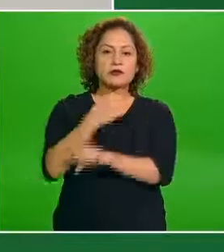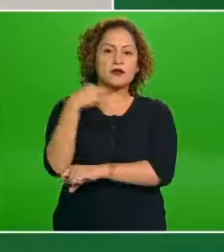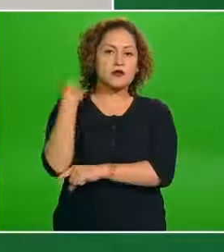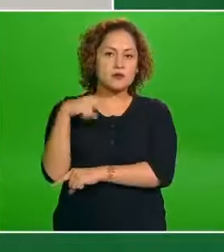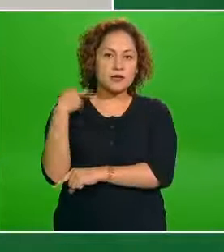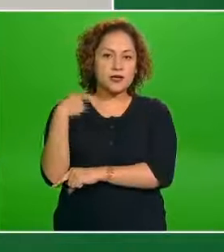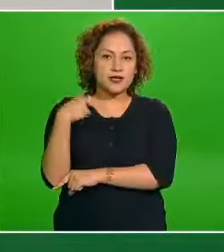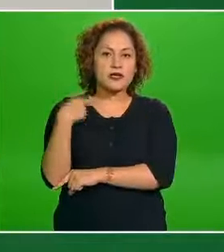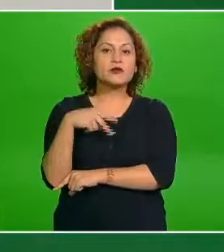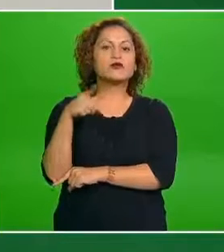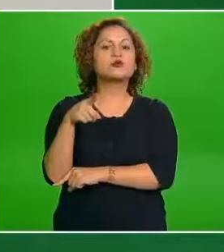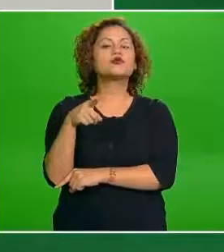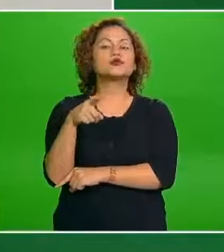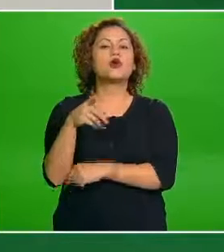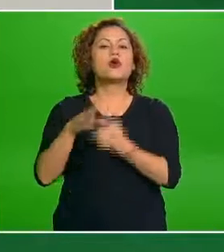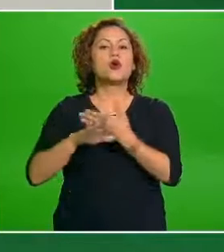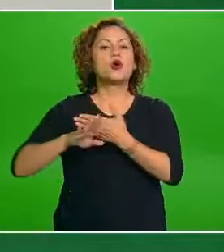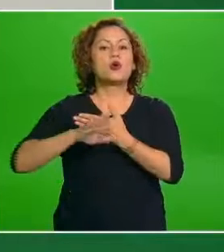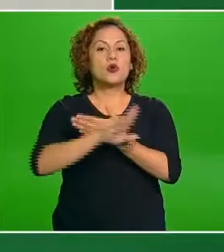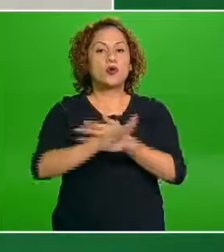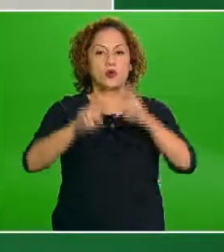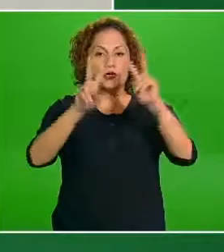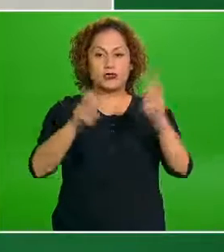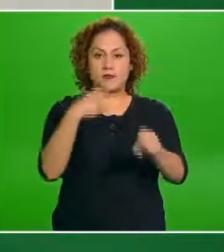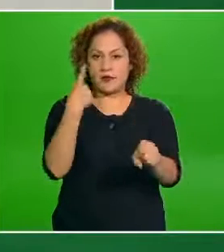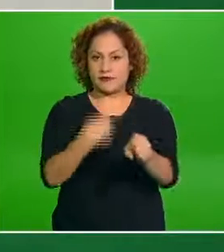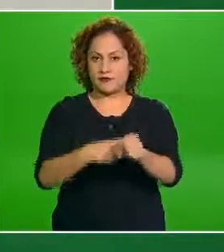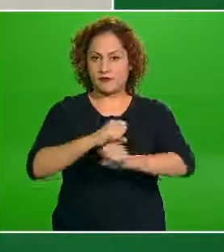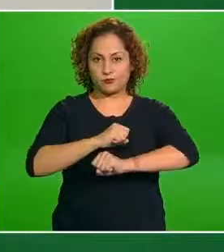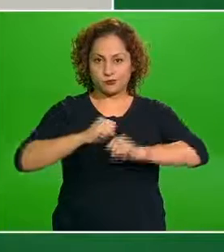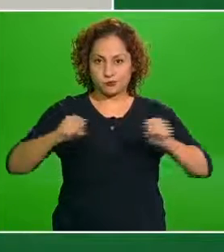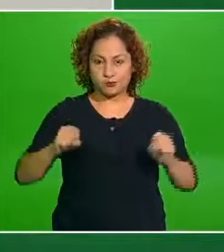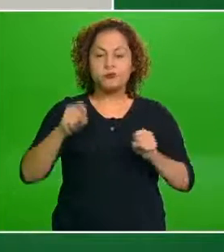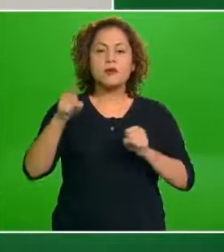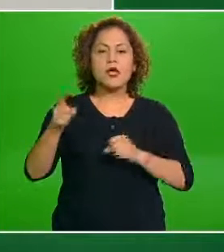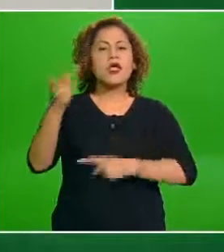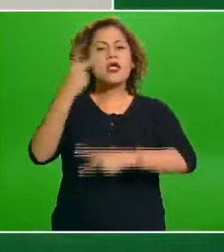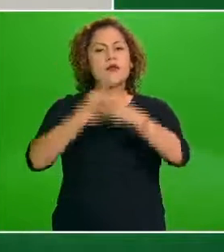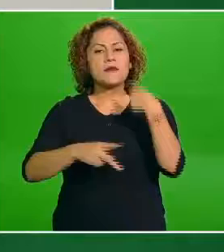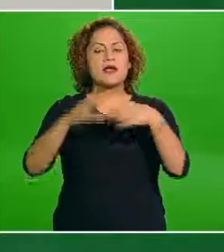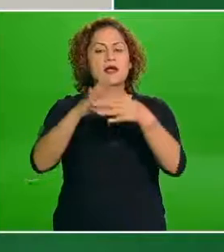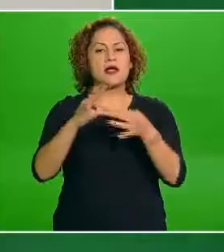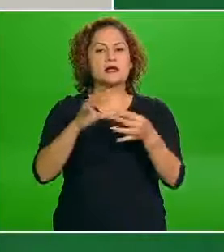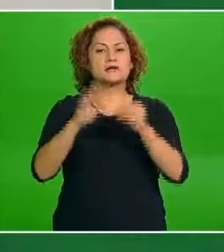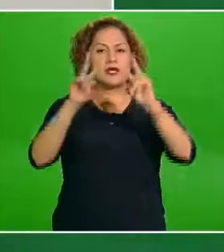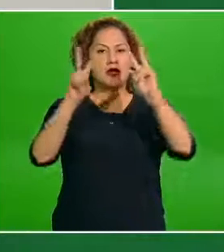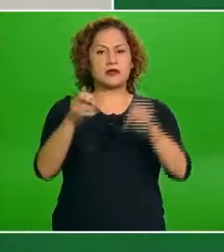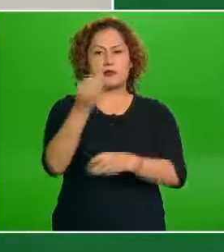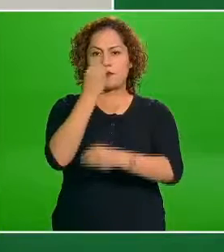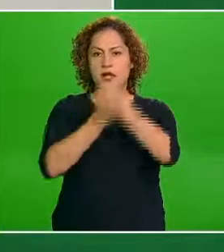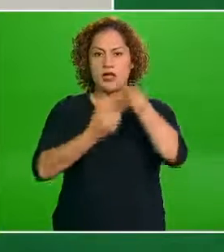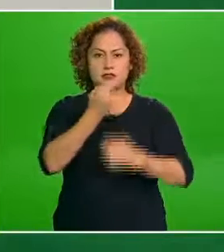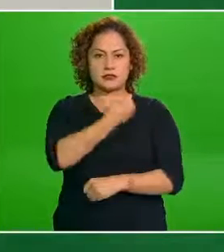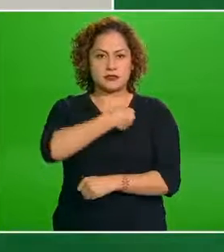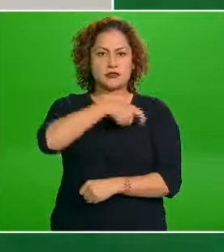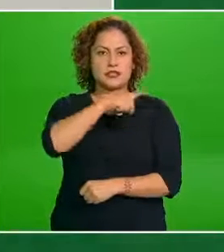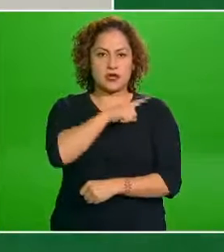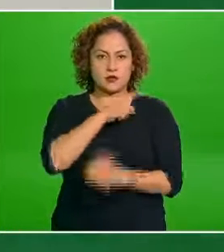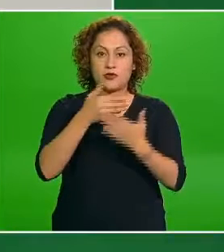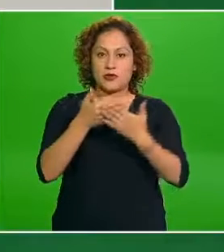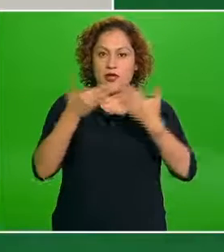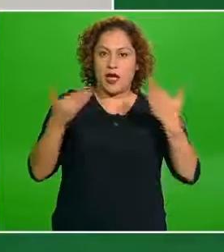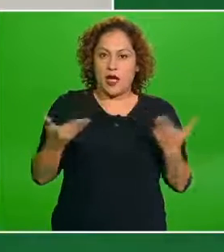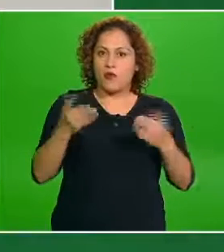Secretaría de Salud de Veracruz y nos estará hablando sobre el tema de alimentación saludable, sobre todo ahora en tiempos